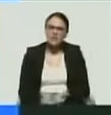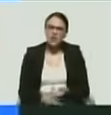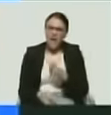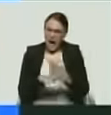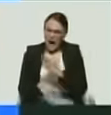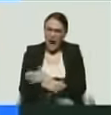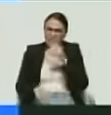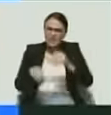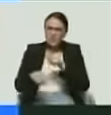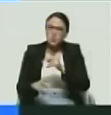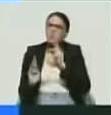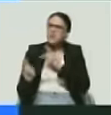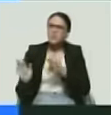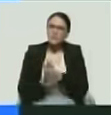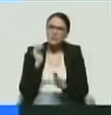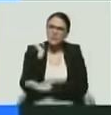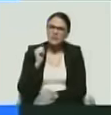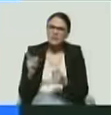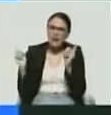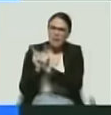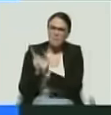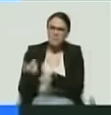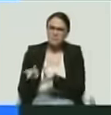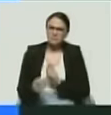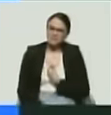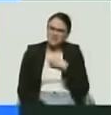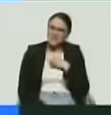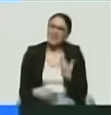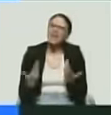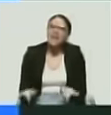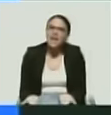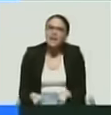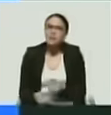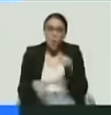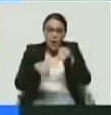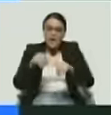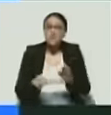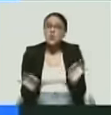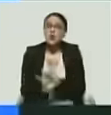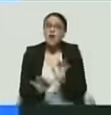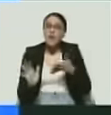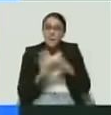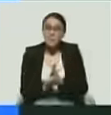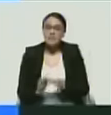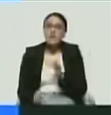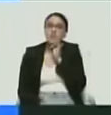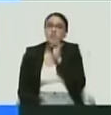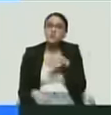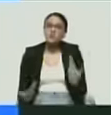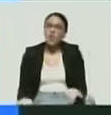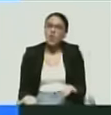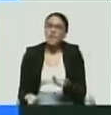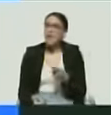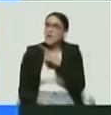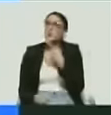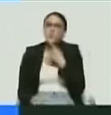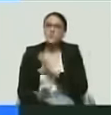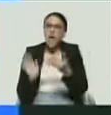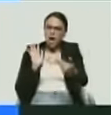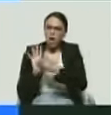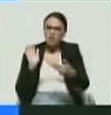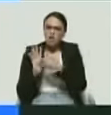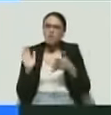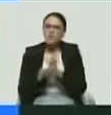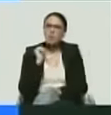electoral, decir que hubo fraude antes de las elecciones, decir que va a haber fraude, incluso desestimulando a